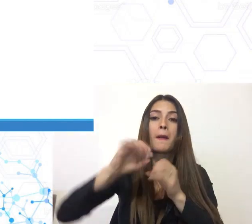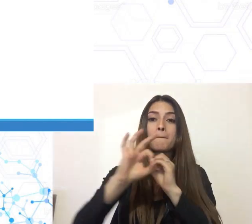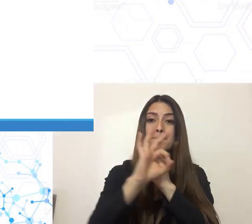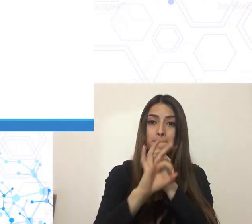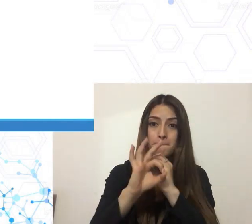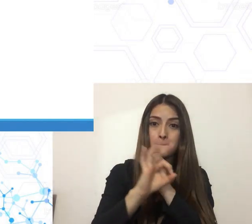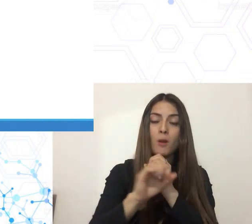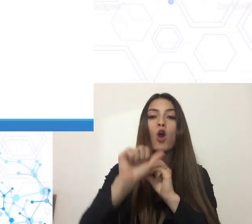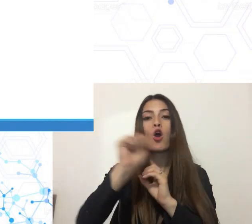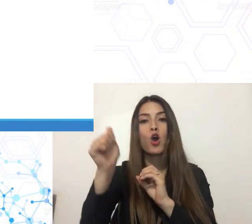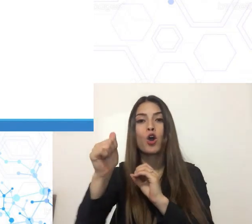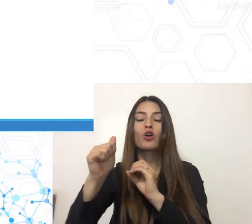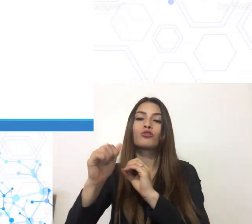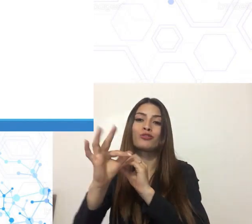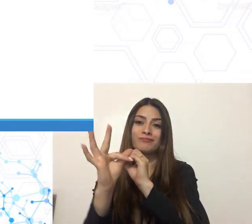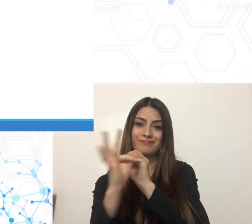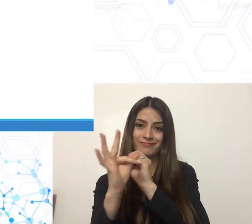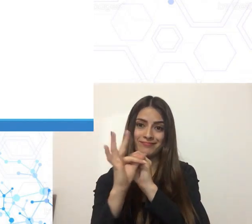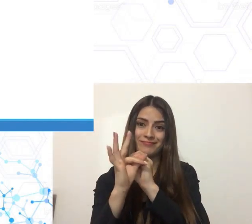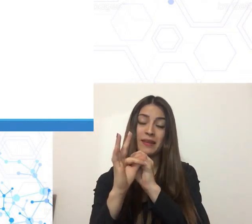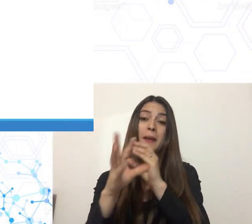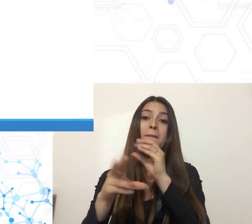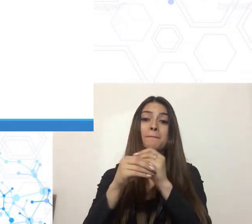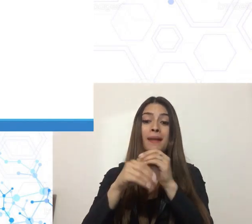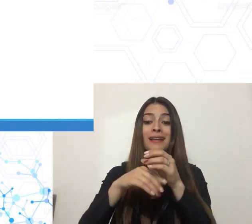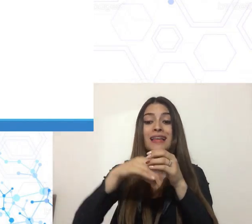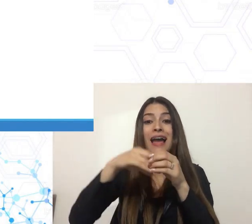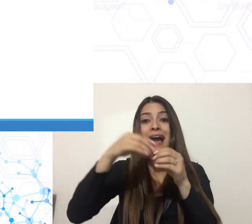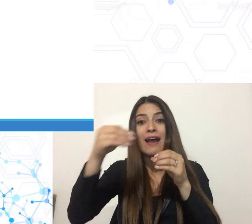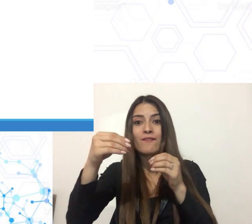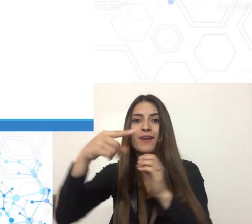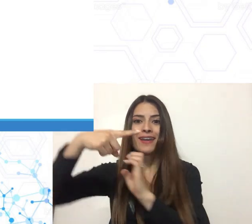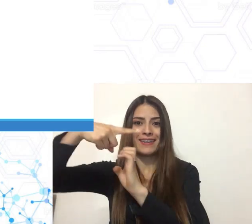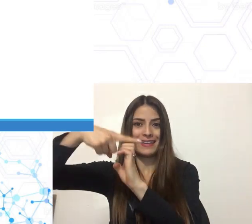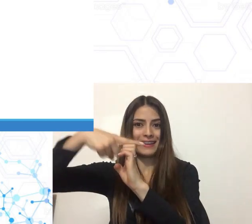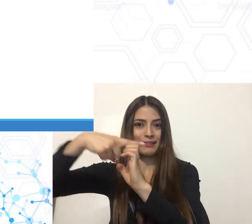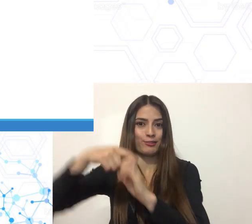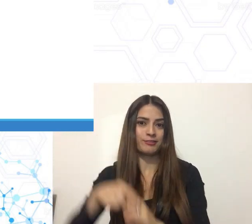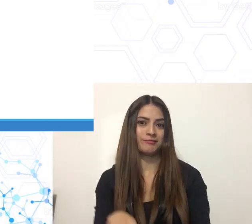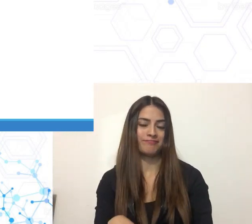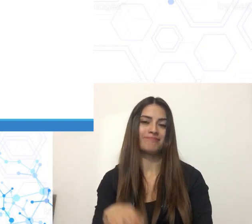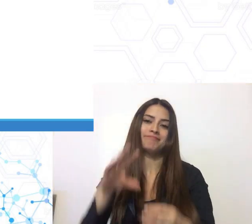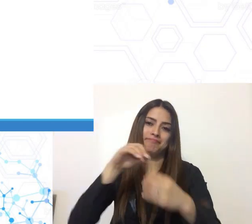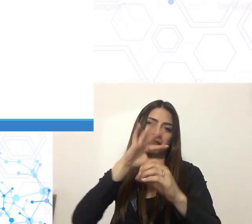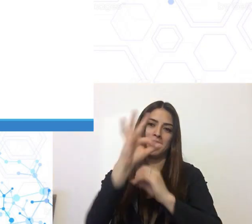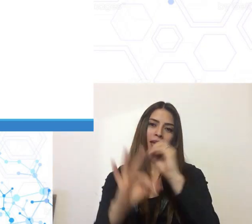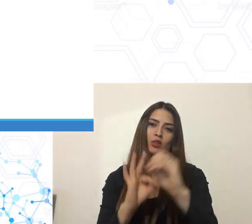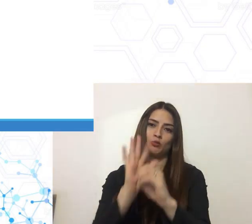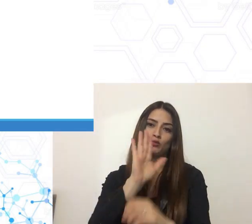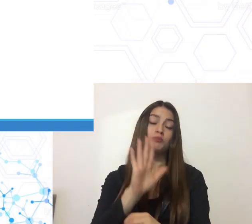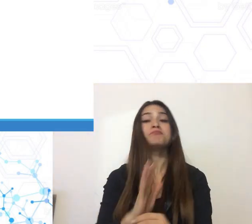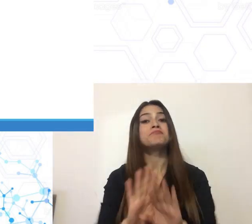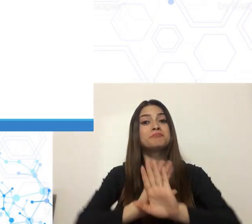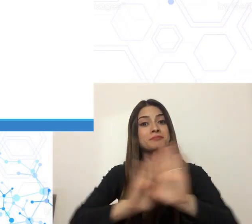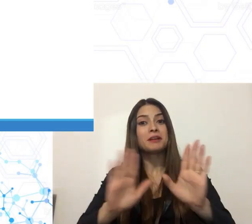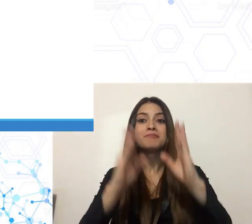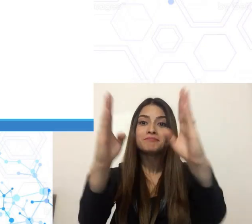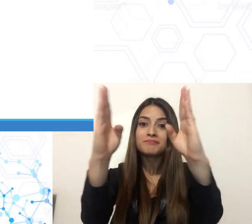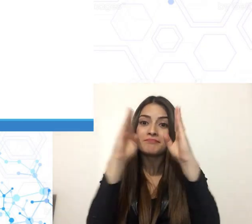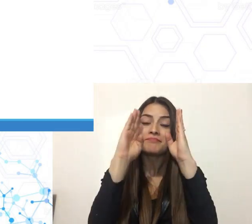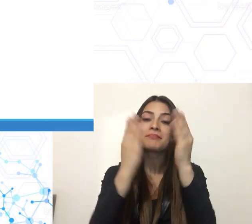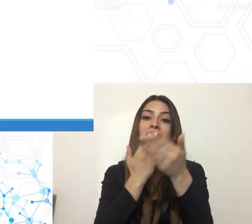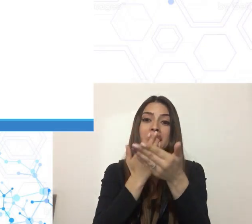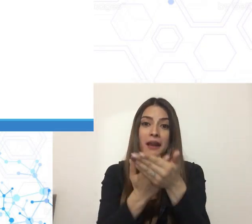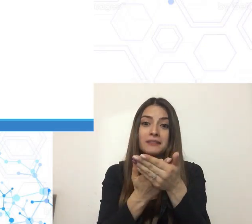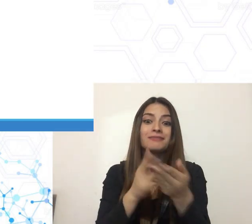ese campo, en ese espacio específico del átomo. Bueno, muchas gracias y espero que les sirva para poder